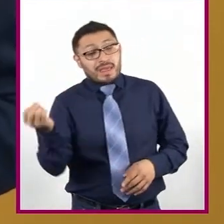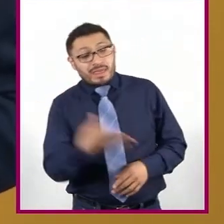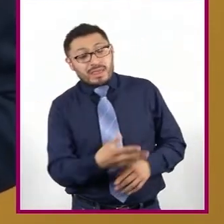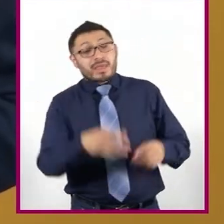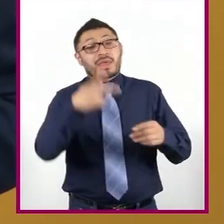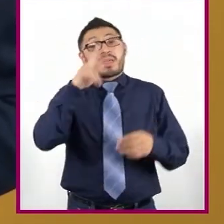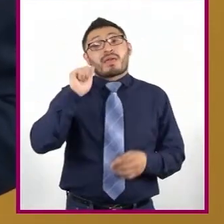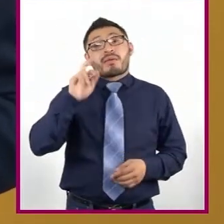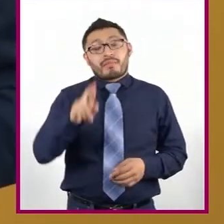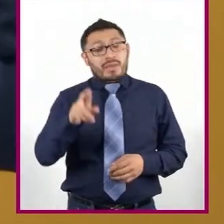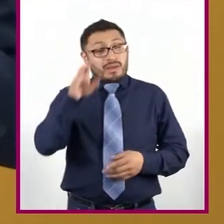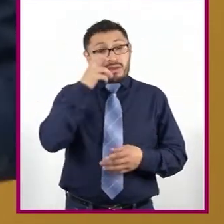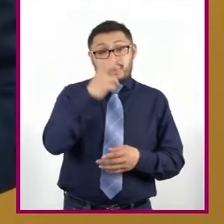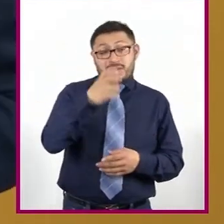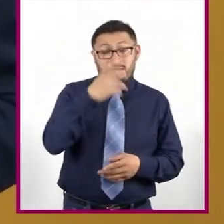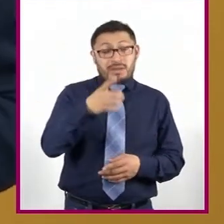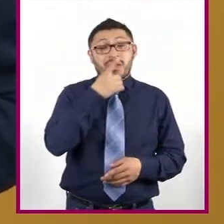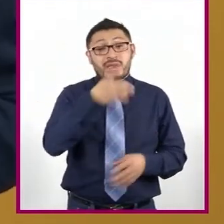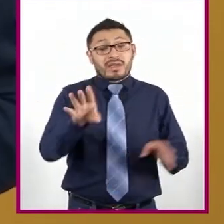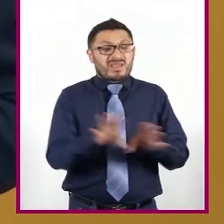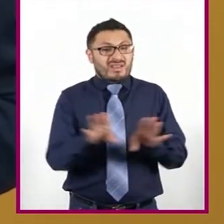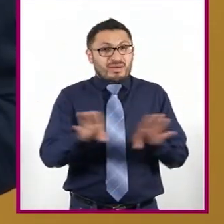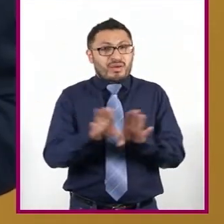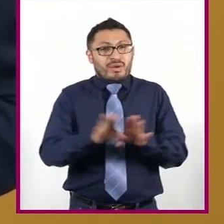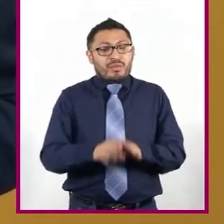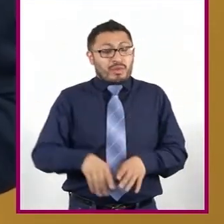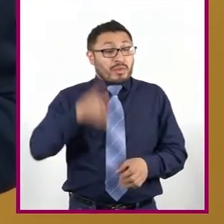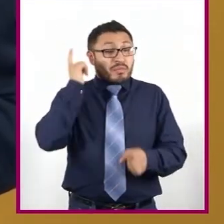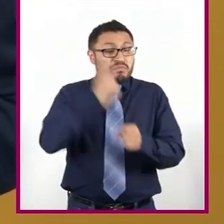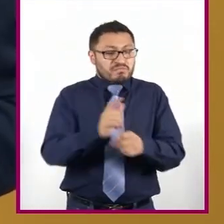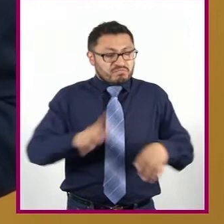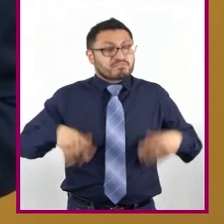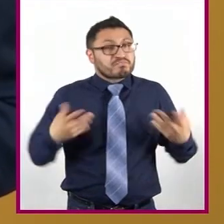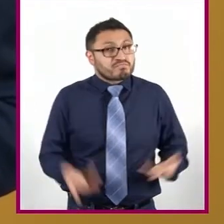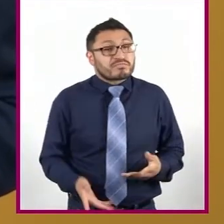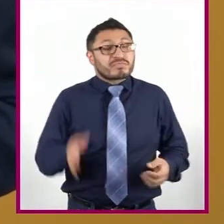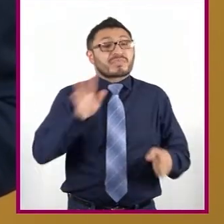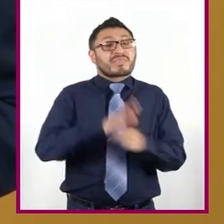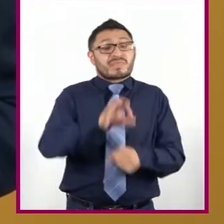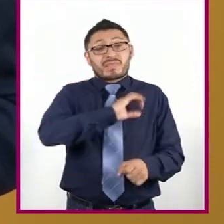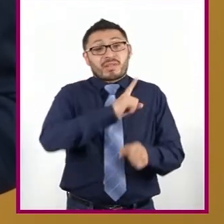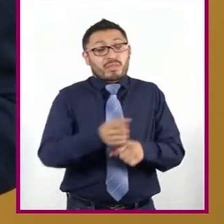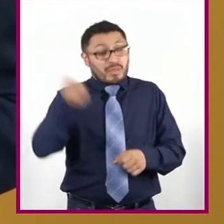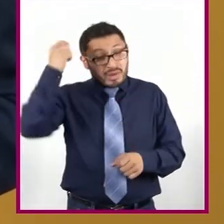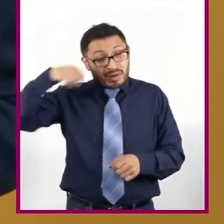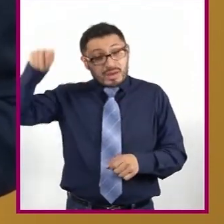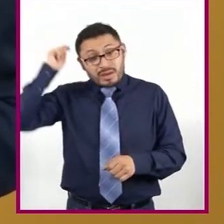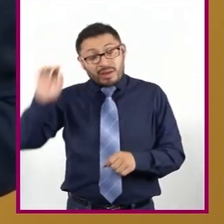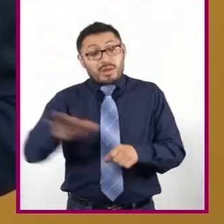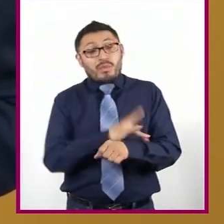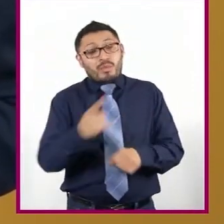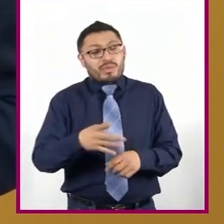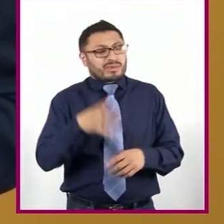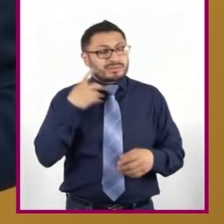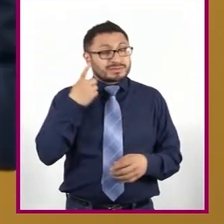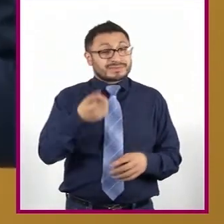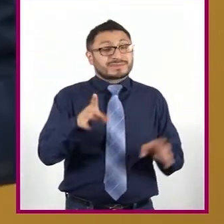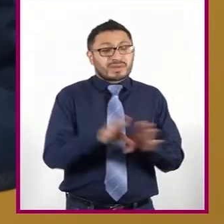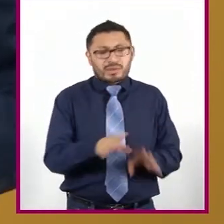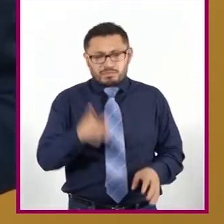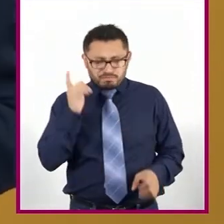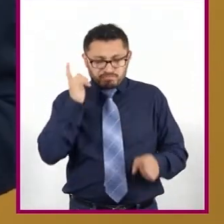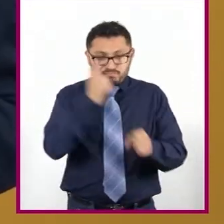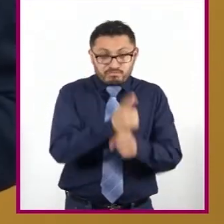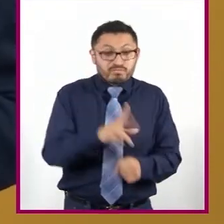par. Por ello, se dice que lo que se está determinando es la probabilidad teórica, porque se puede determinar